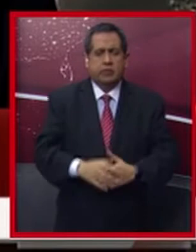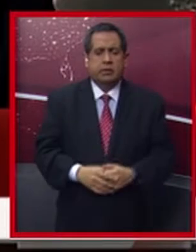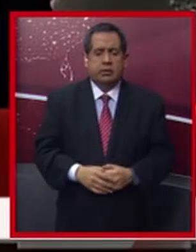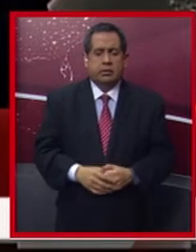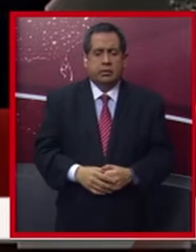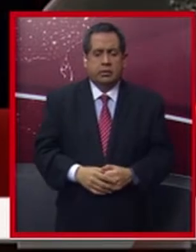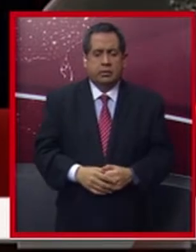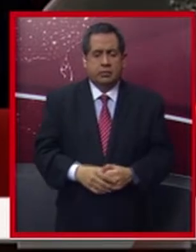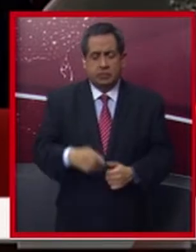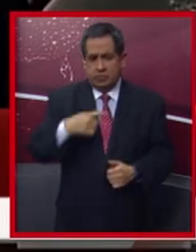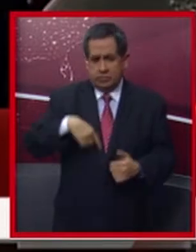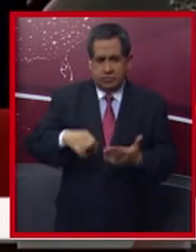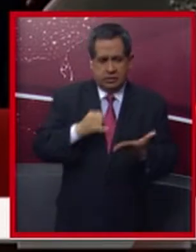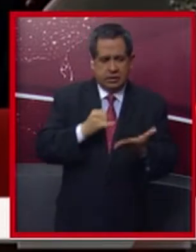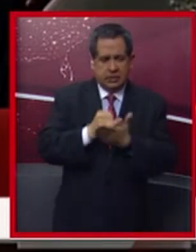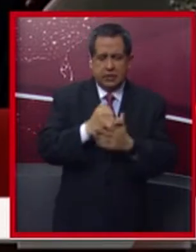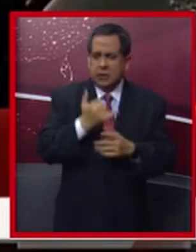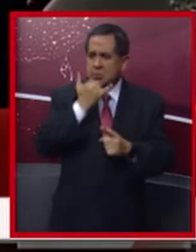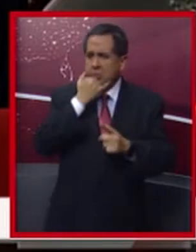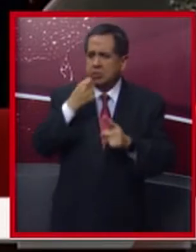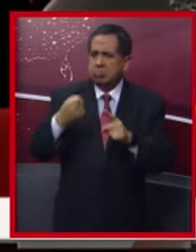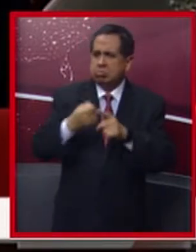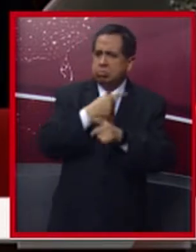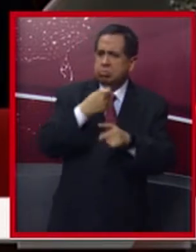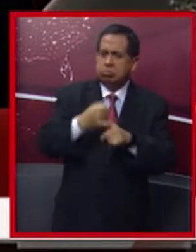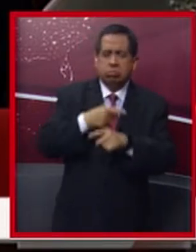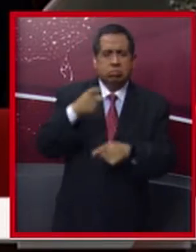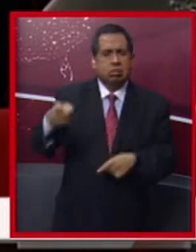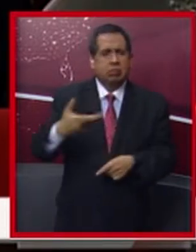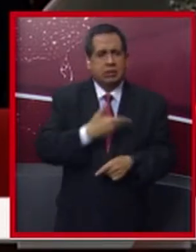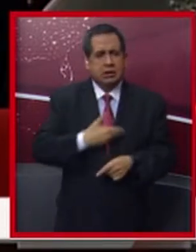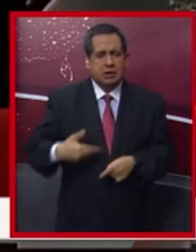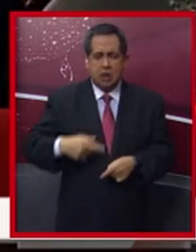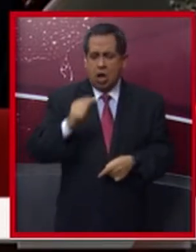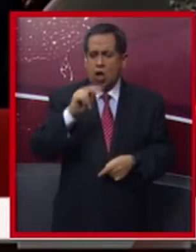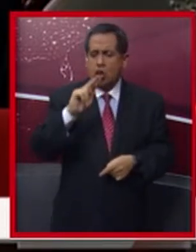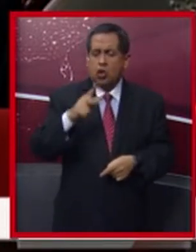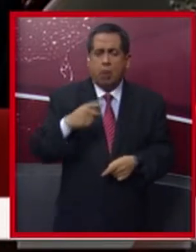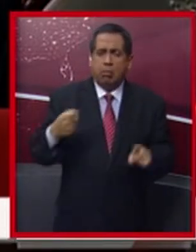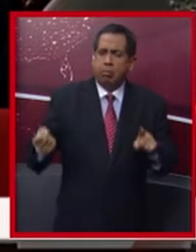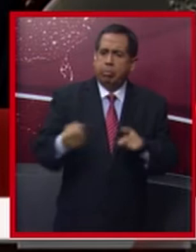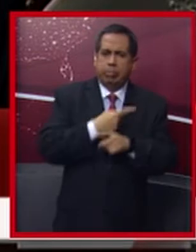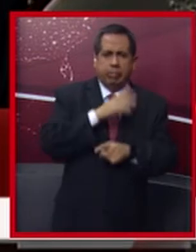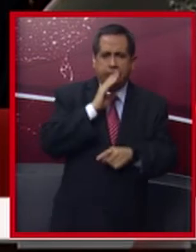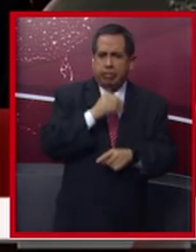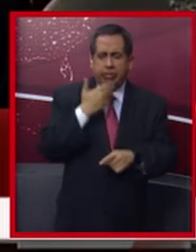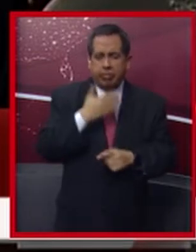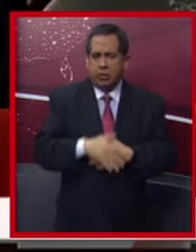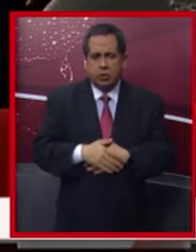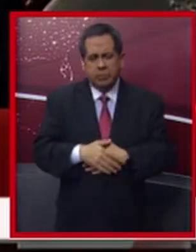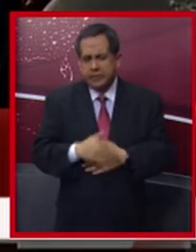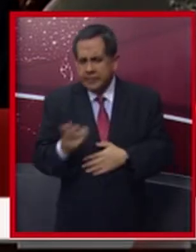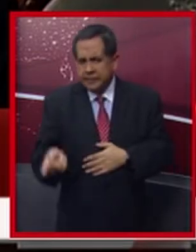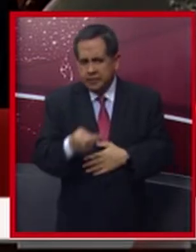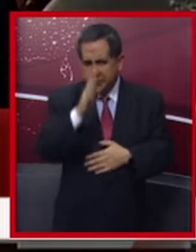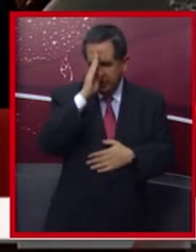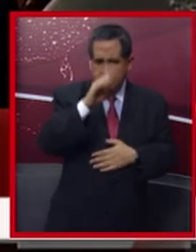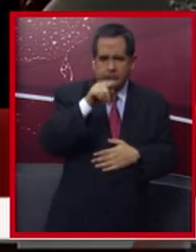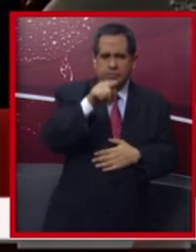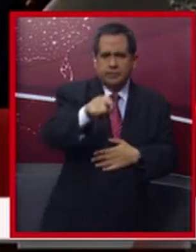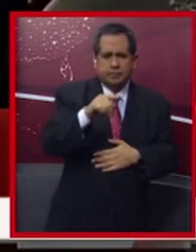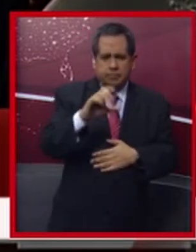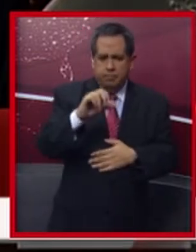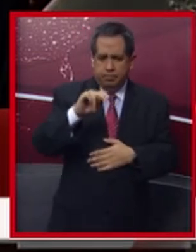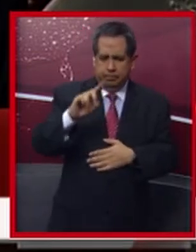De las decisiones poco atinadas que ha tomado el presidente Trump, es necesario saber cuál sería el plan